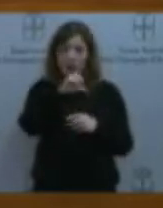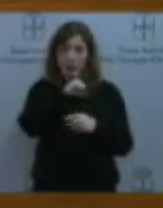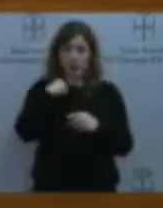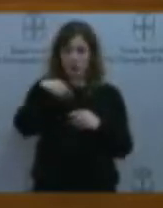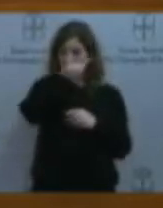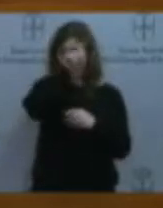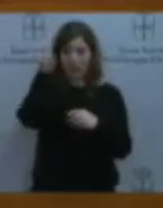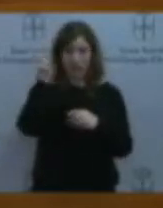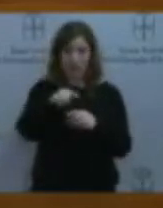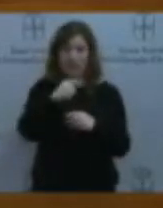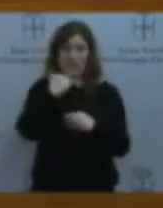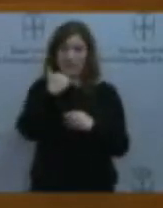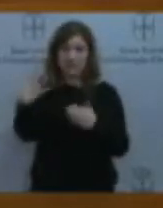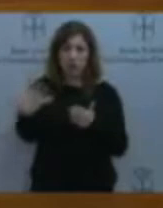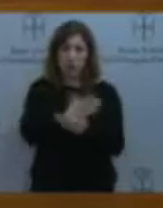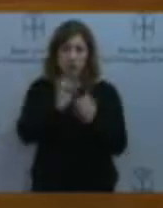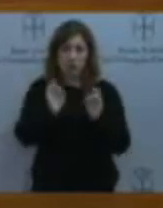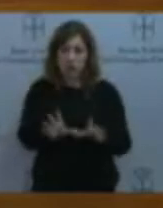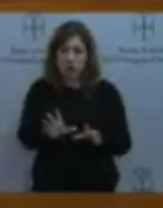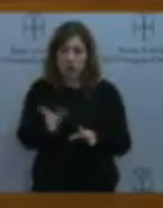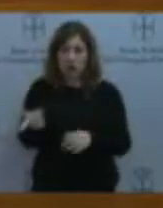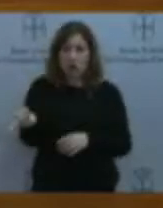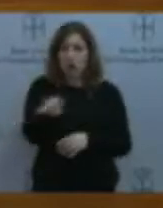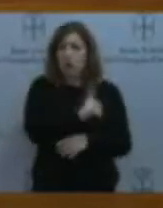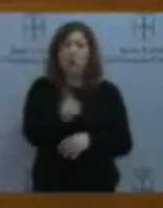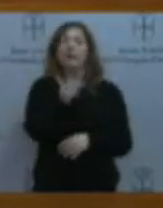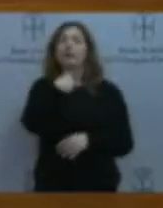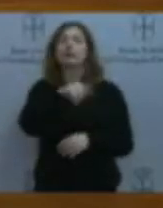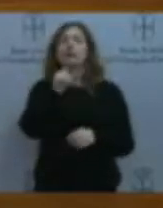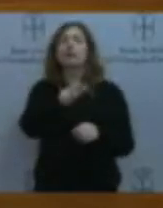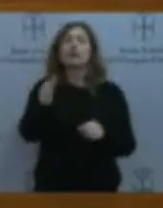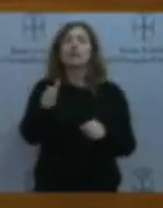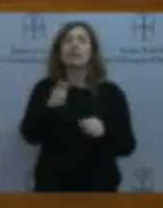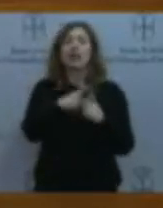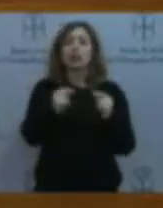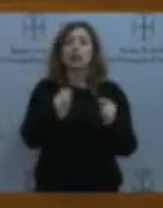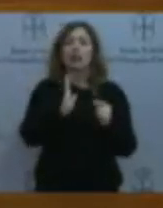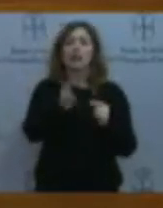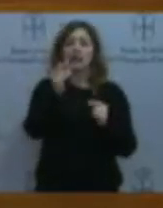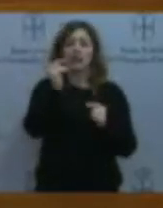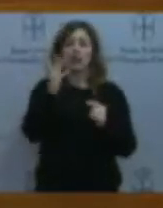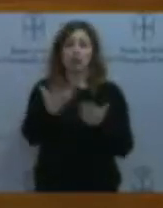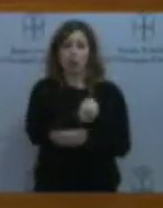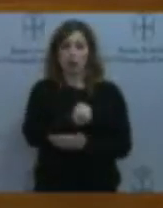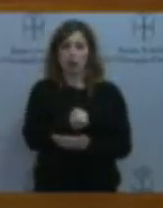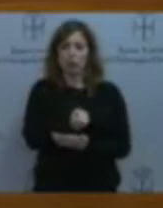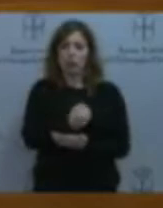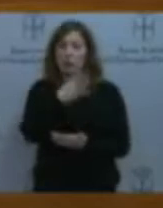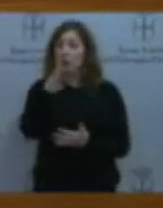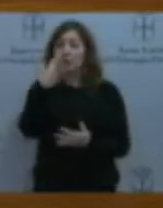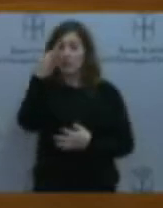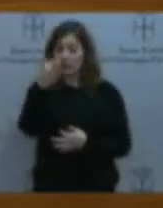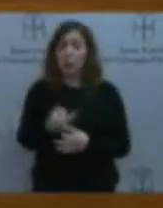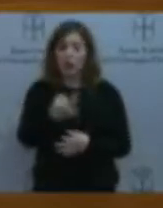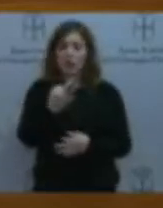todas. O sea que esto no es algo que nos afecte exclusivamente a los asturianos, nos afecta, queremos corregirlo. ¿Hasta dónde podemos? Pues que seguramente